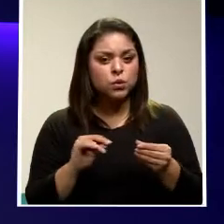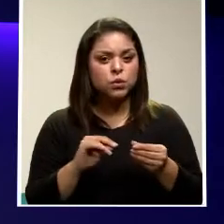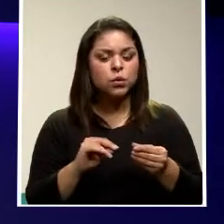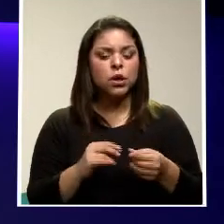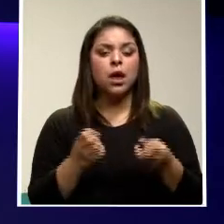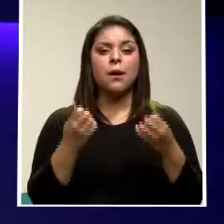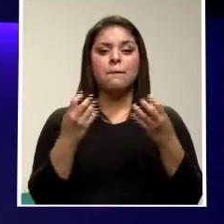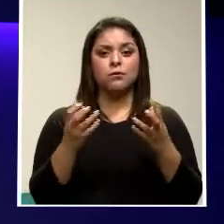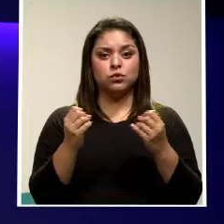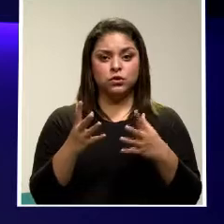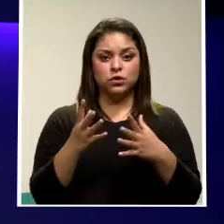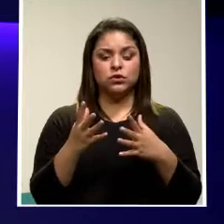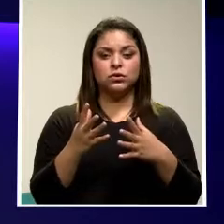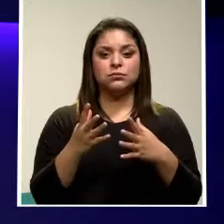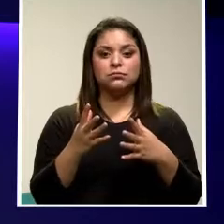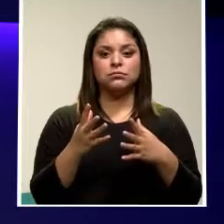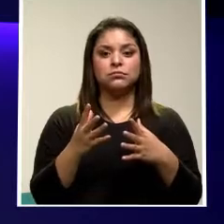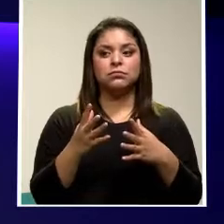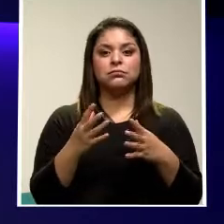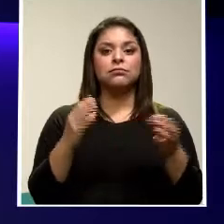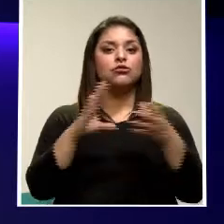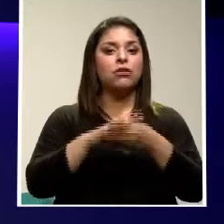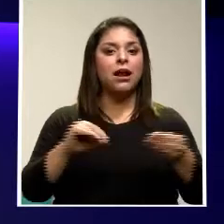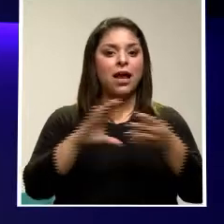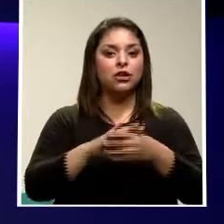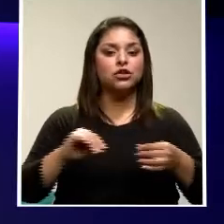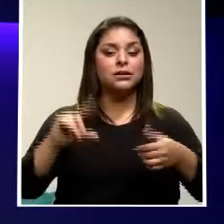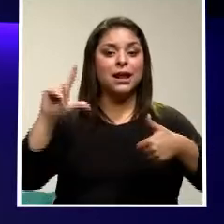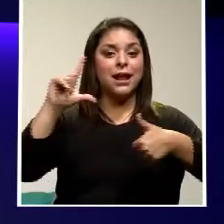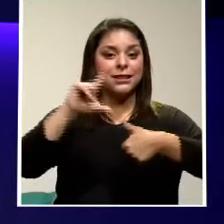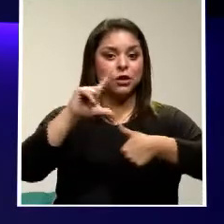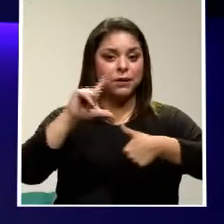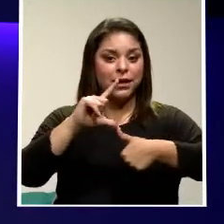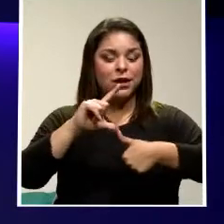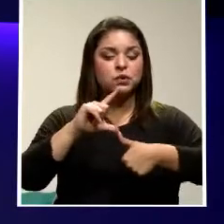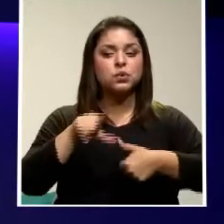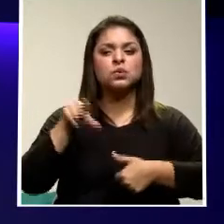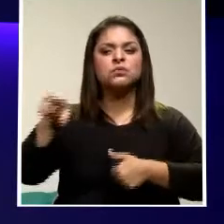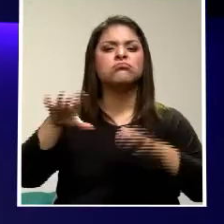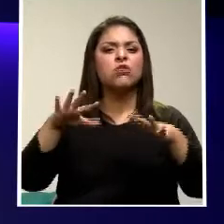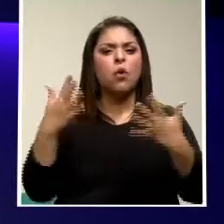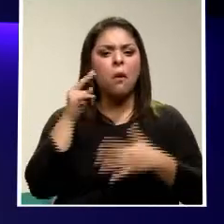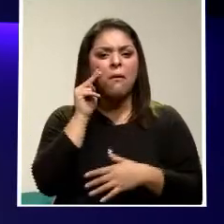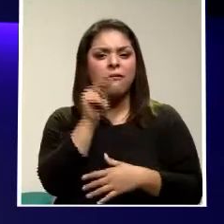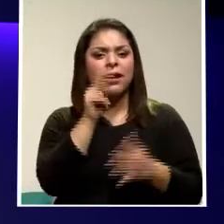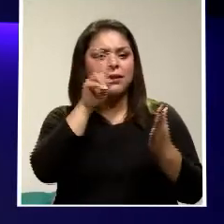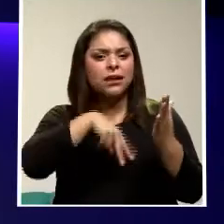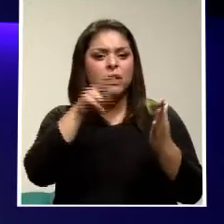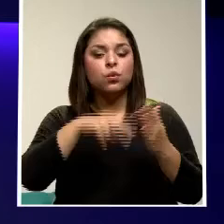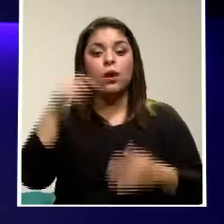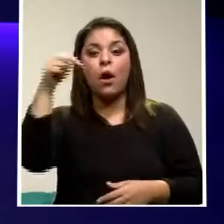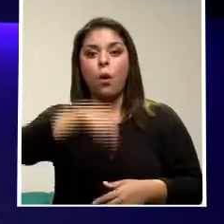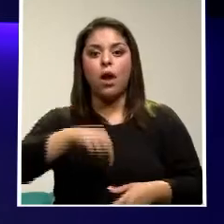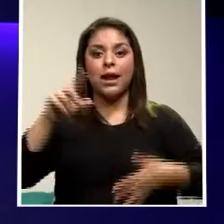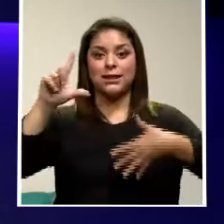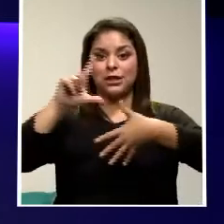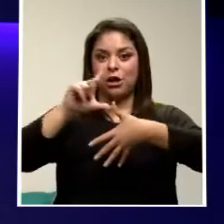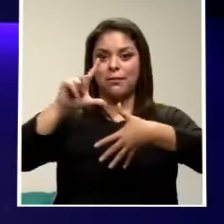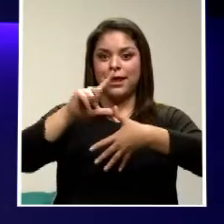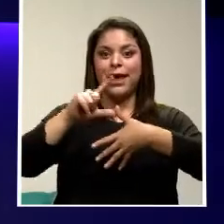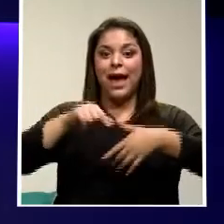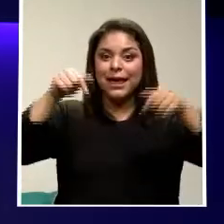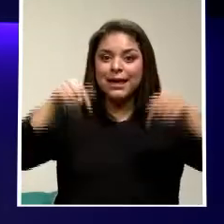muchas colecciones de relatos latinoamericanos. ¿Cómo ves la literatura hoy en Latinoamérica de